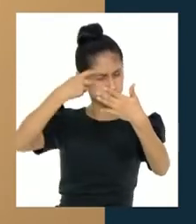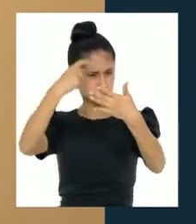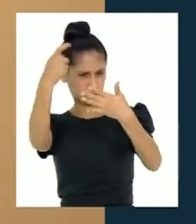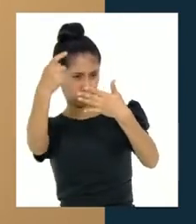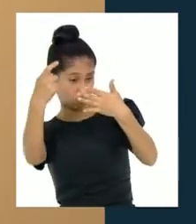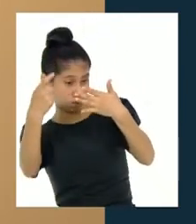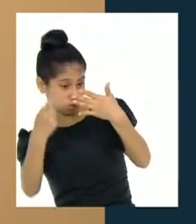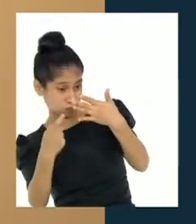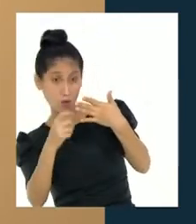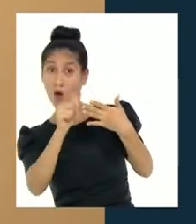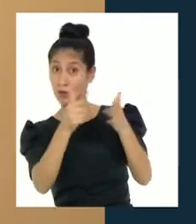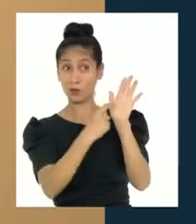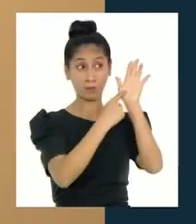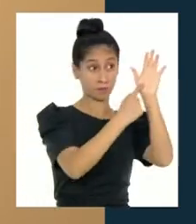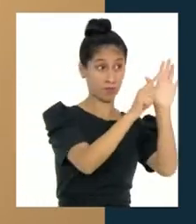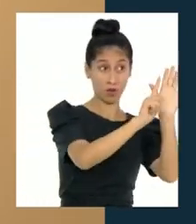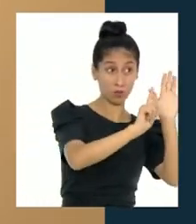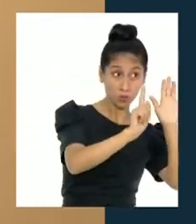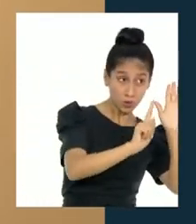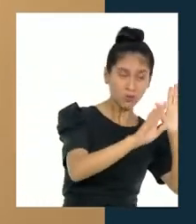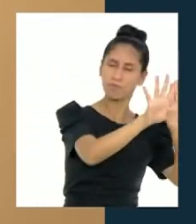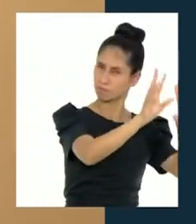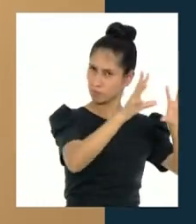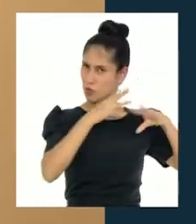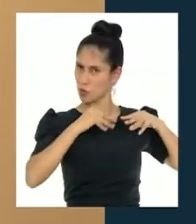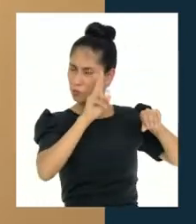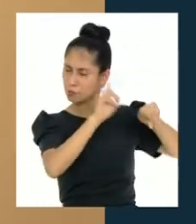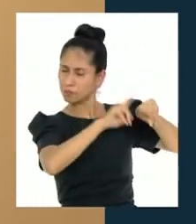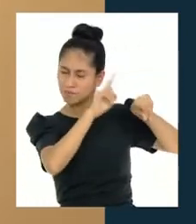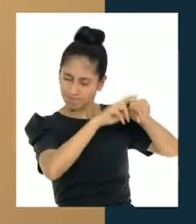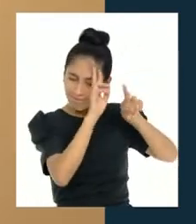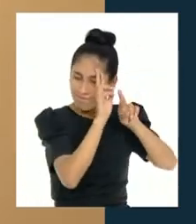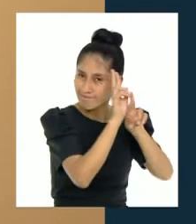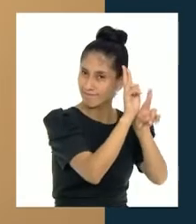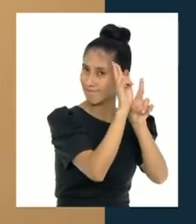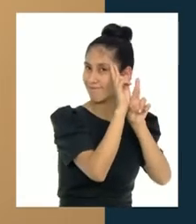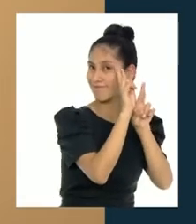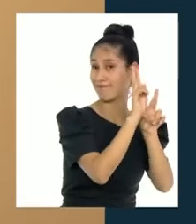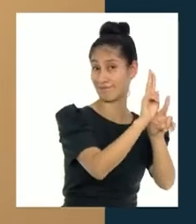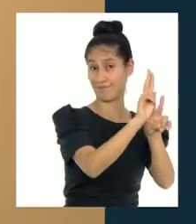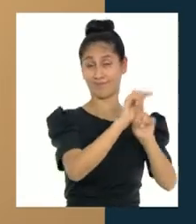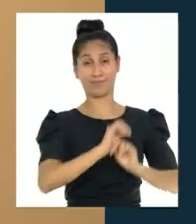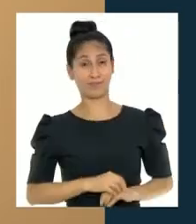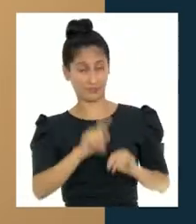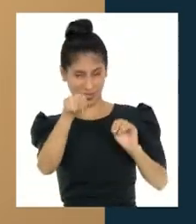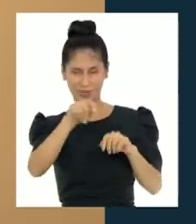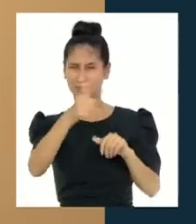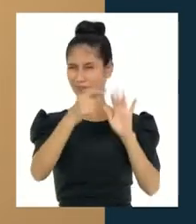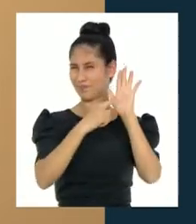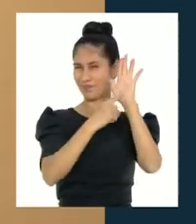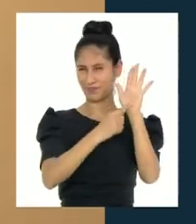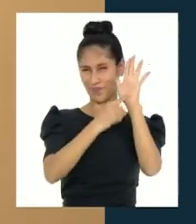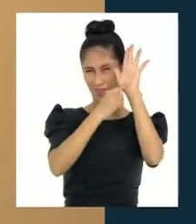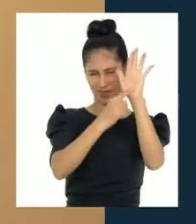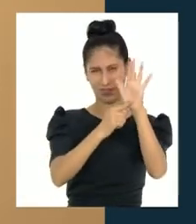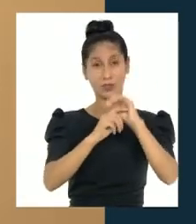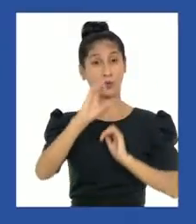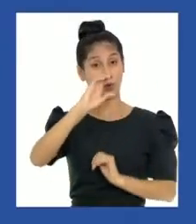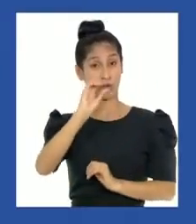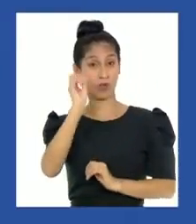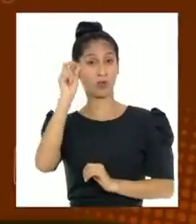mostrar tolerancia y aceptación de las opiniones de los demás. A continuación, les mostraré un